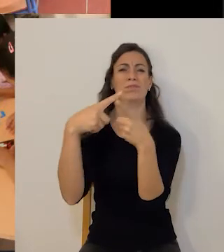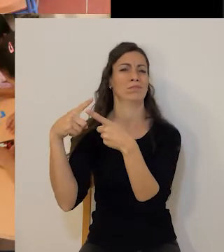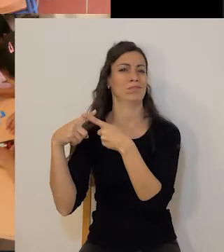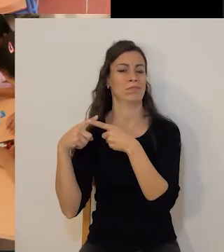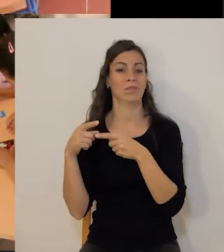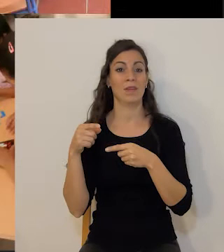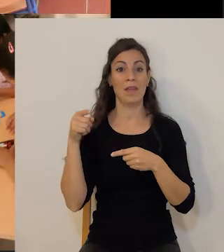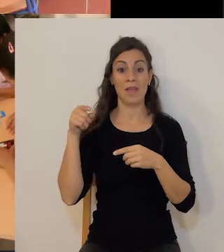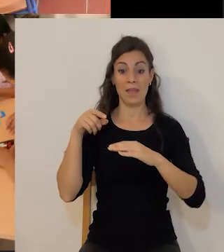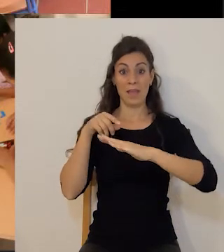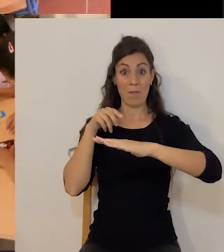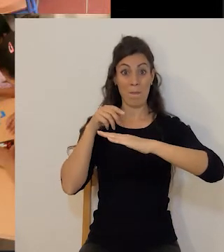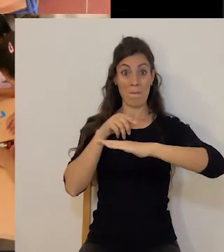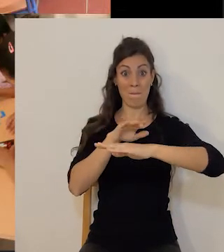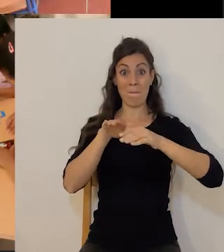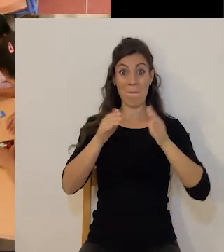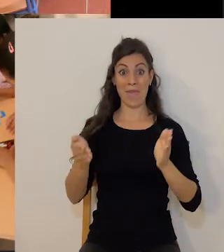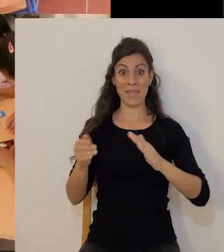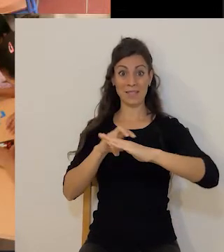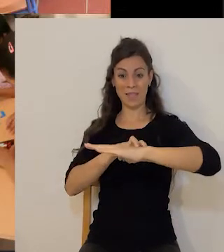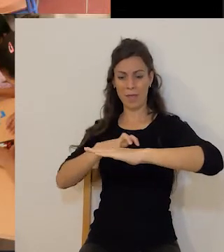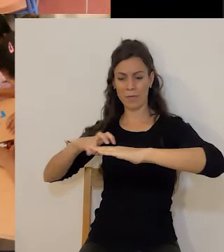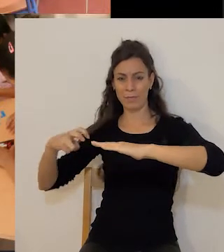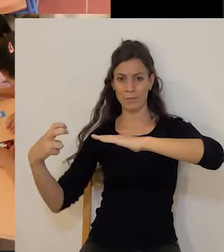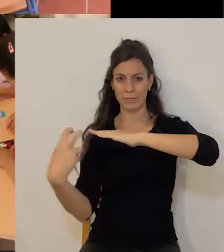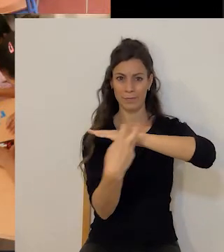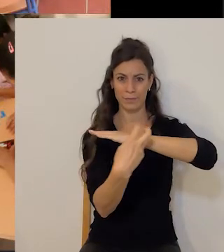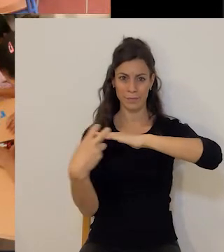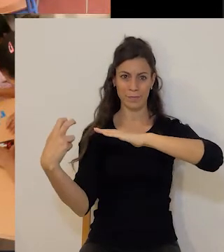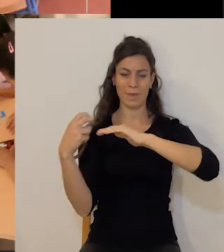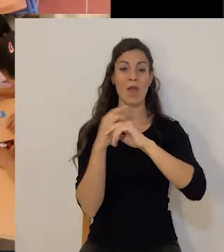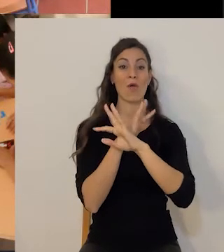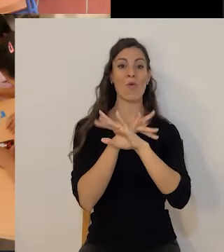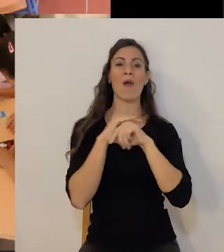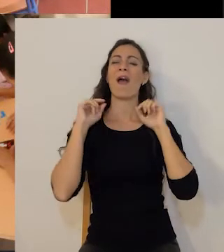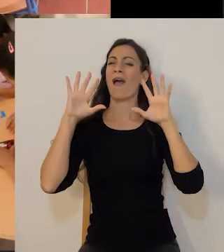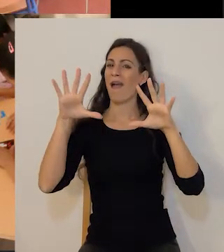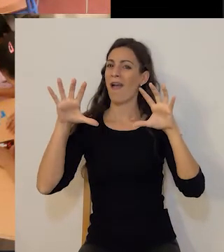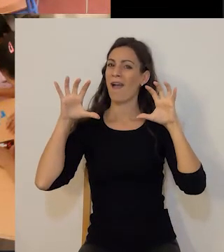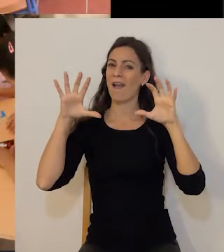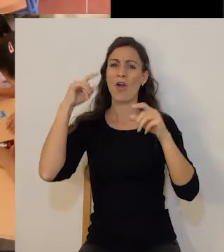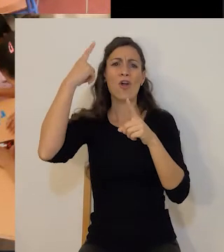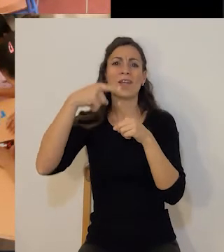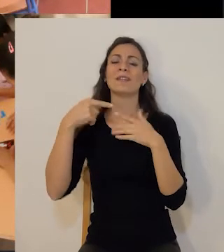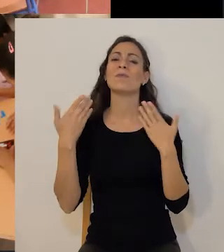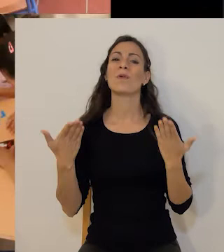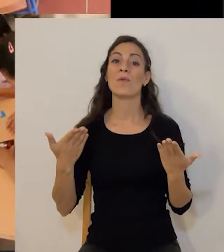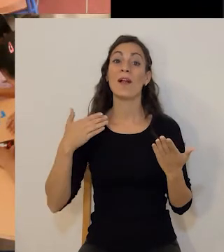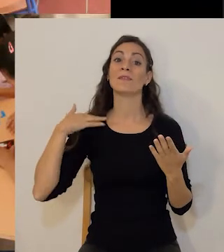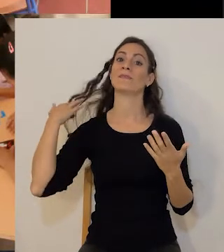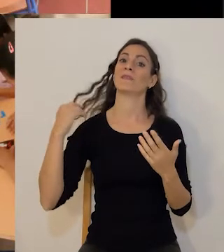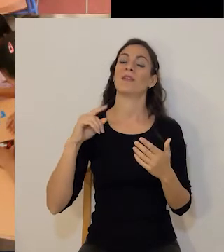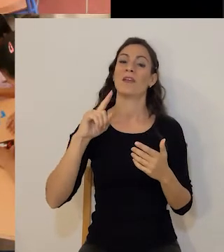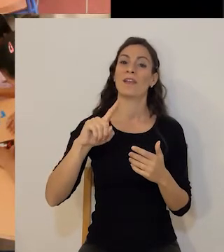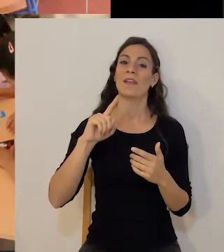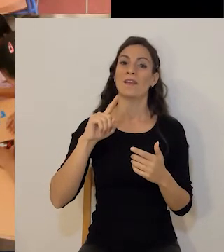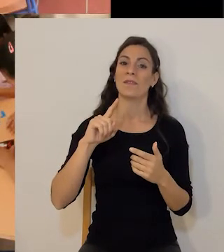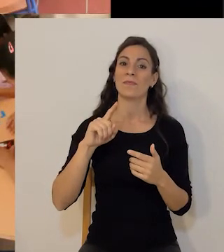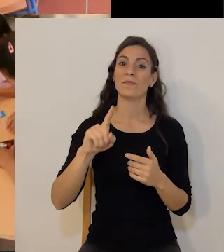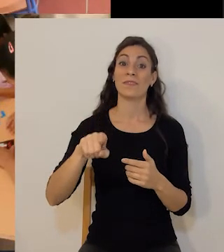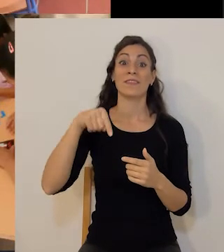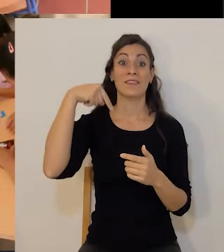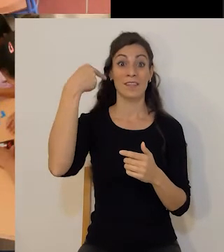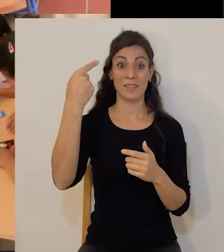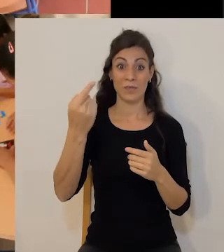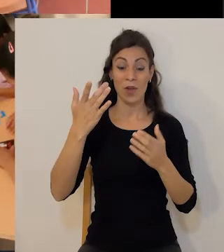se sientan alrededor de una mesa, aprenden a jugar. ¿Para qué? Porque luego van a entrar